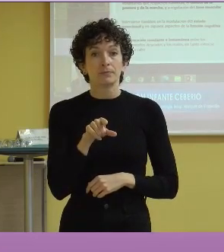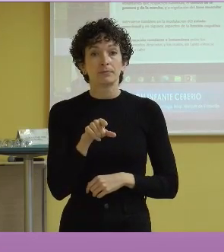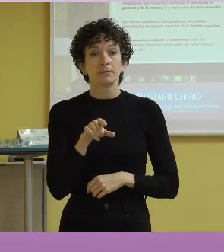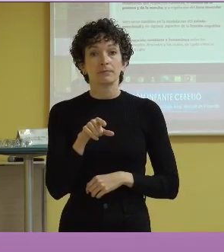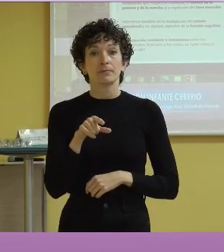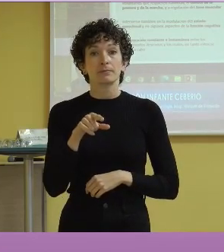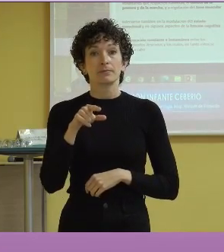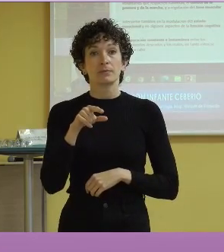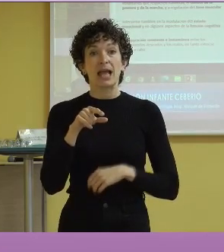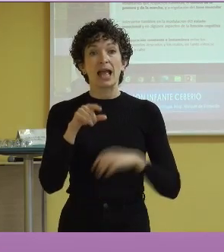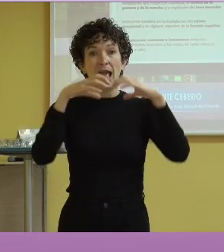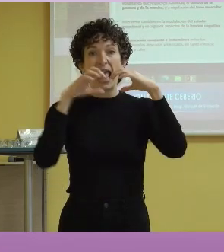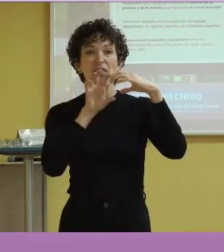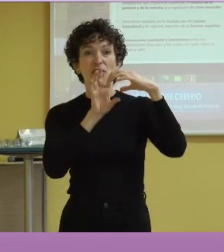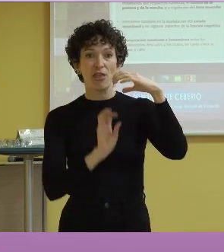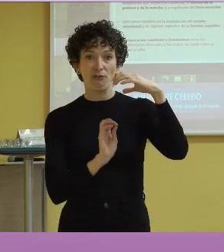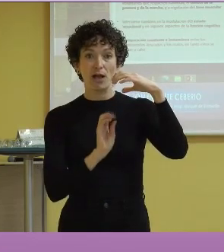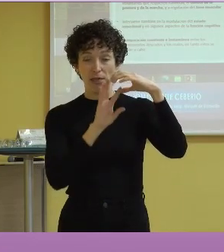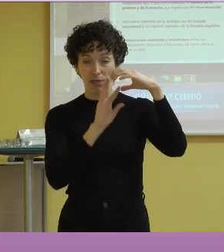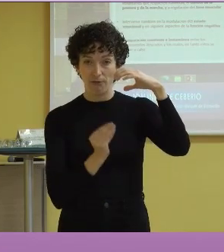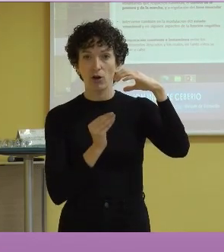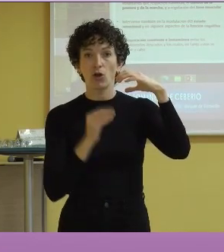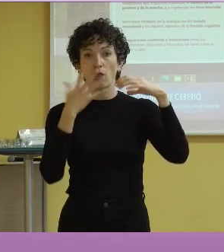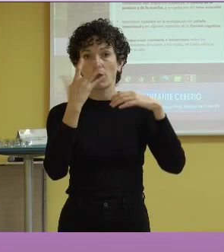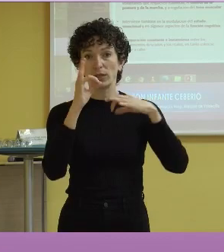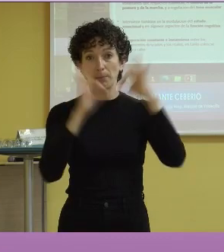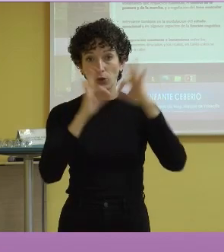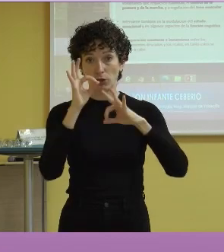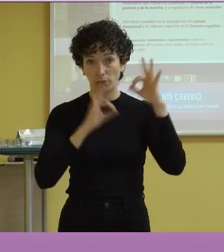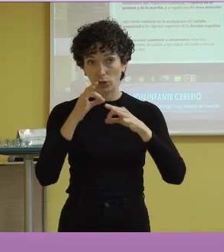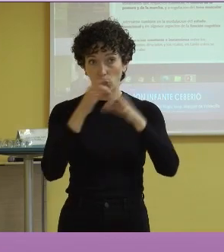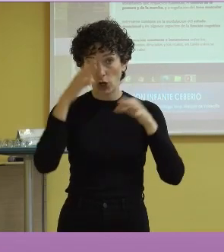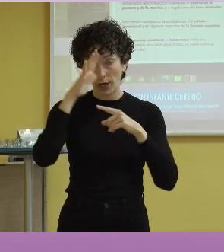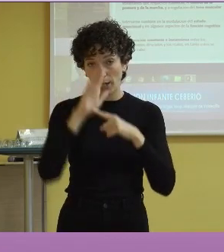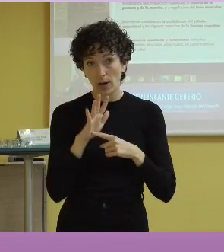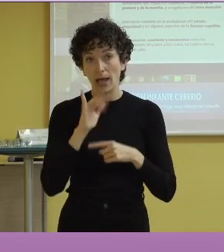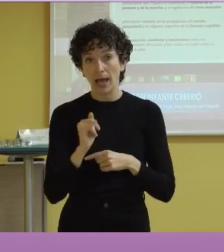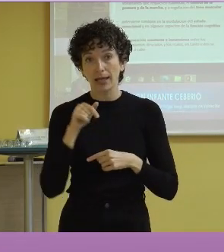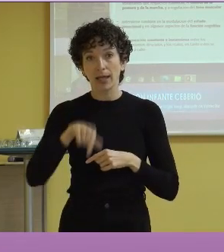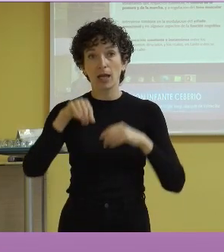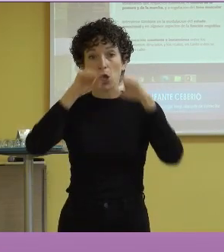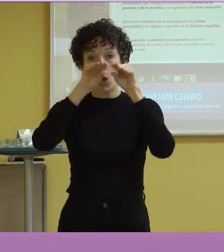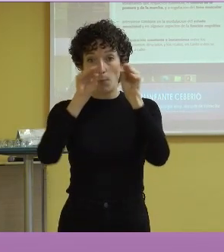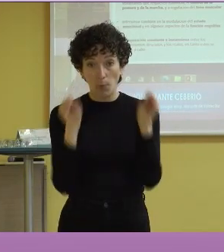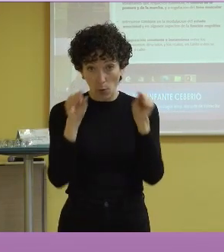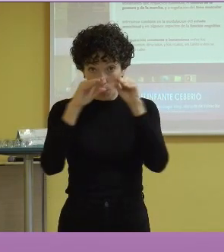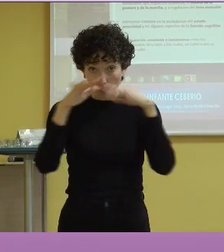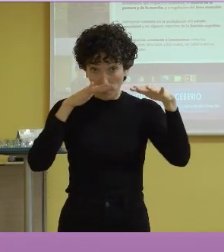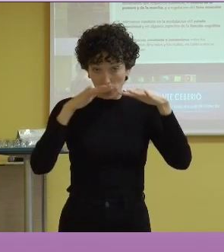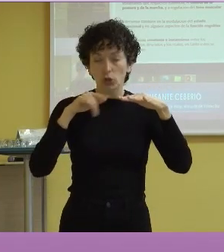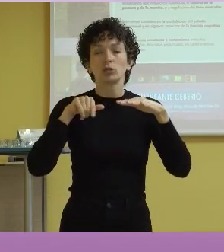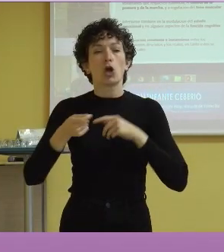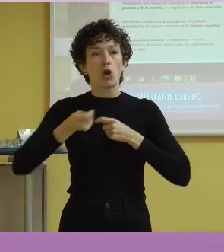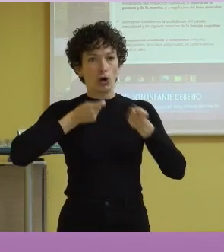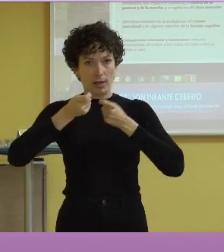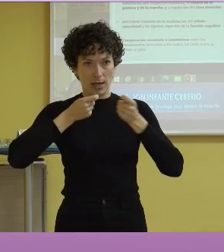de las neuronas del encéfalo. Su función principal es refinar los movimientos que se originan en la corteza motora, la coordinación de los